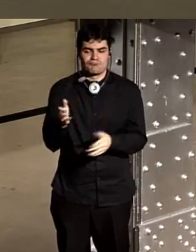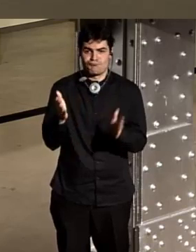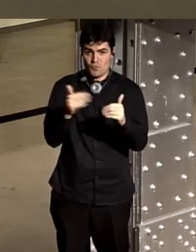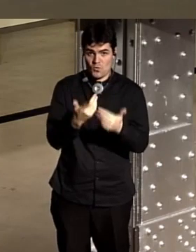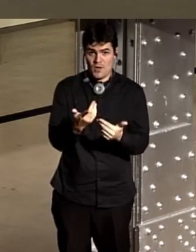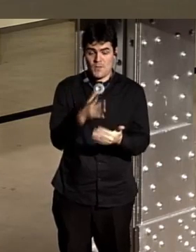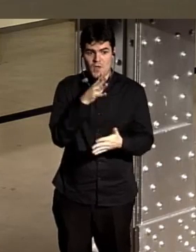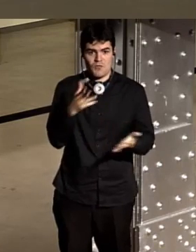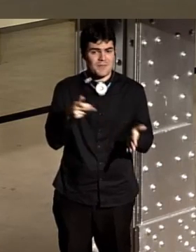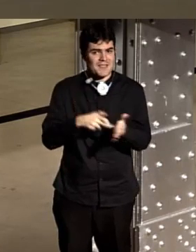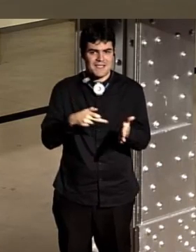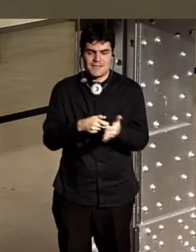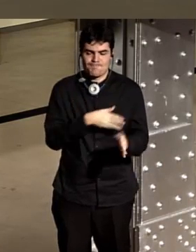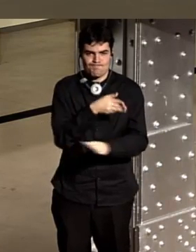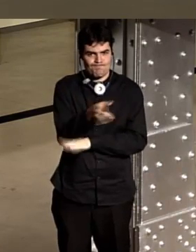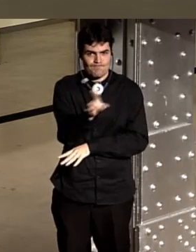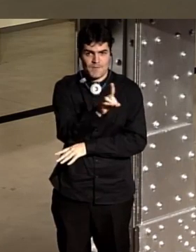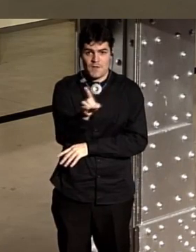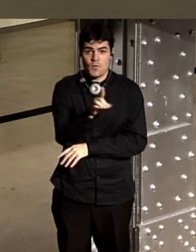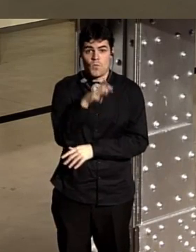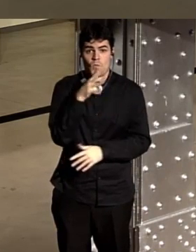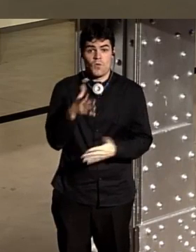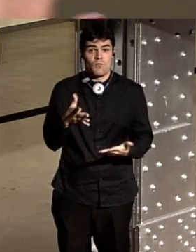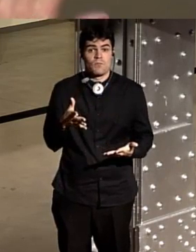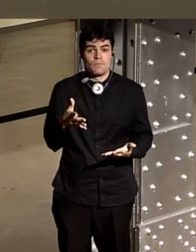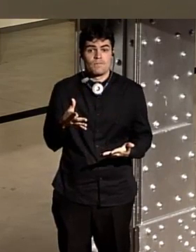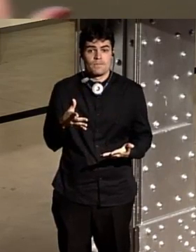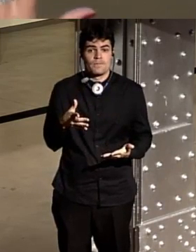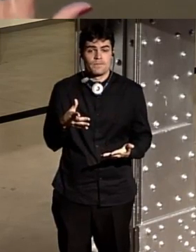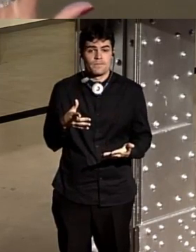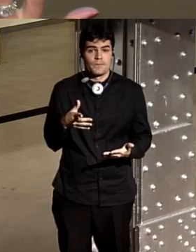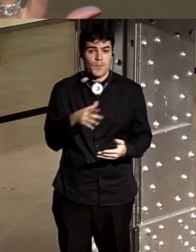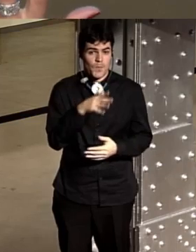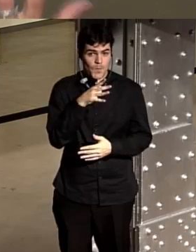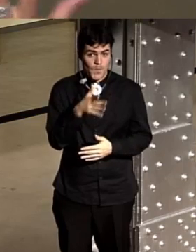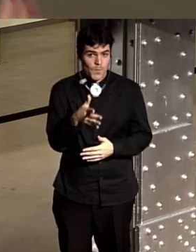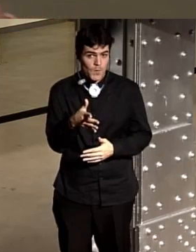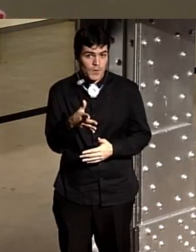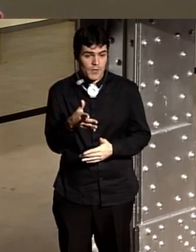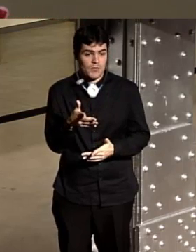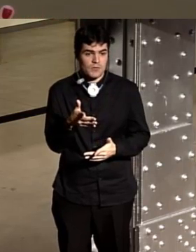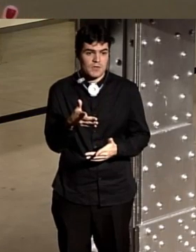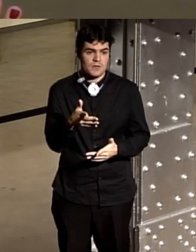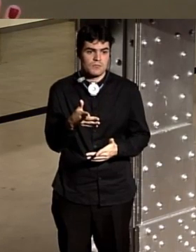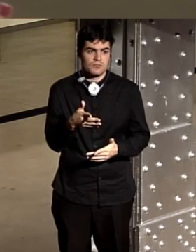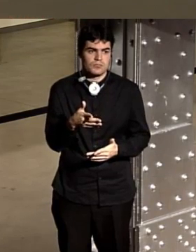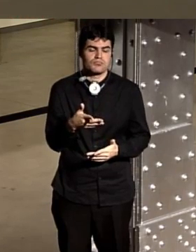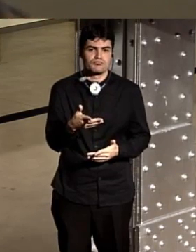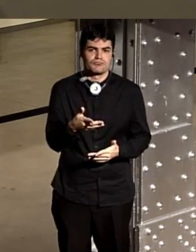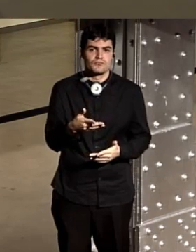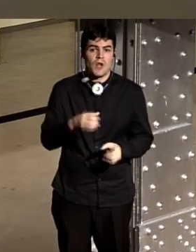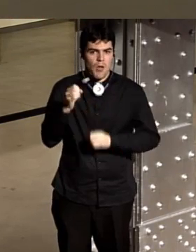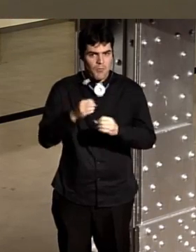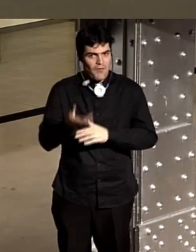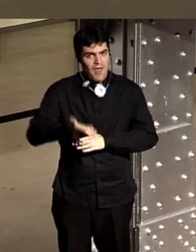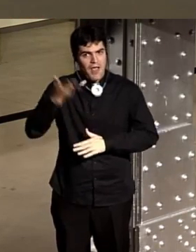Siria mismo no iría porque hay buena posibilidad que me secuestran. Y Dexter,